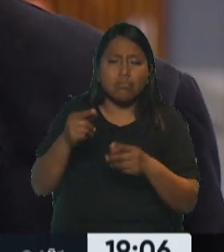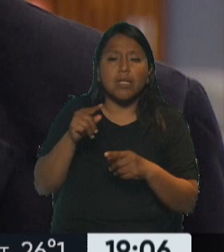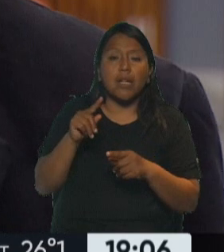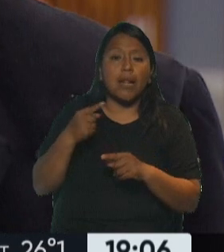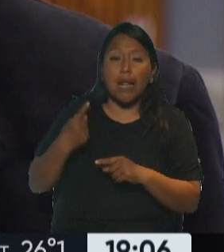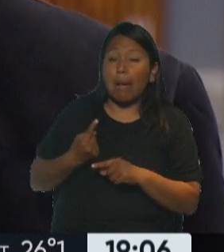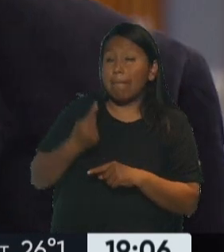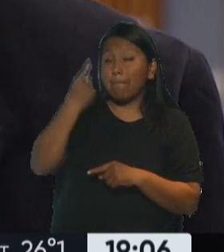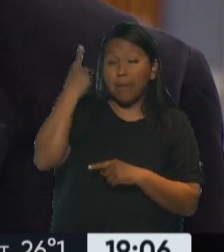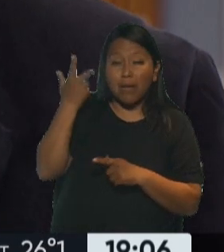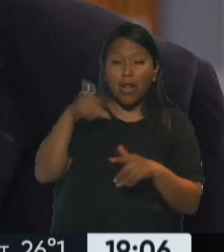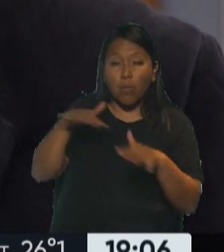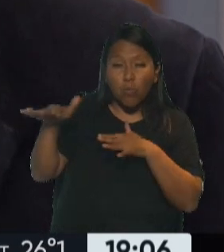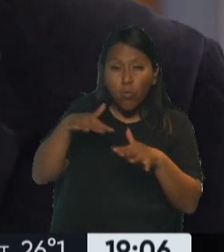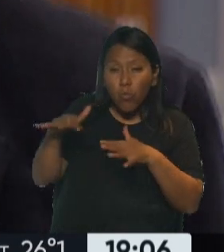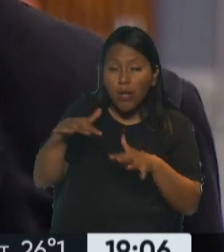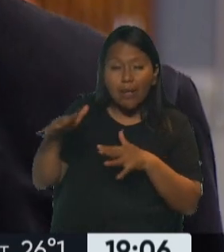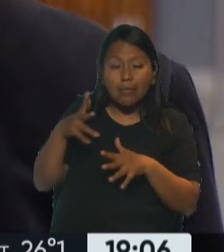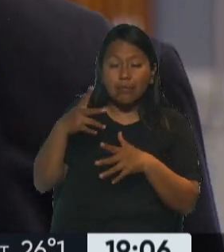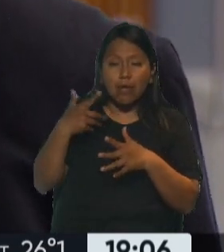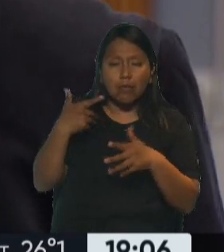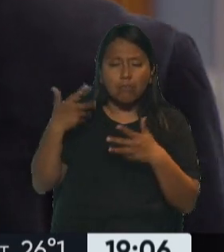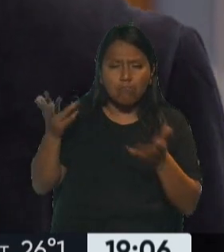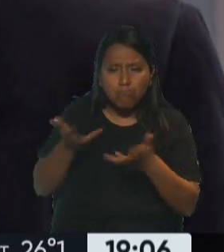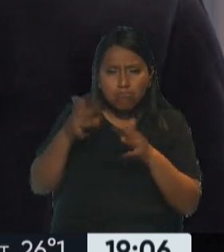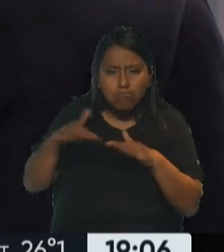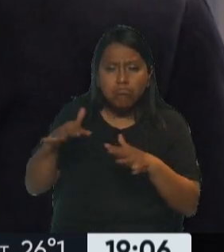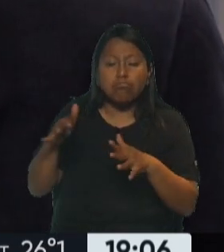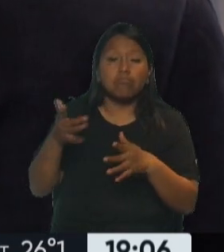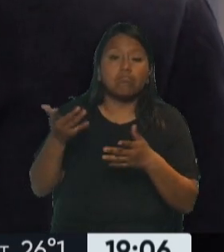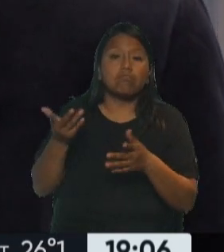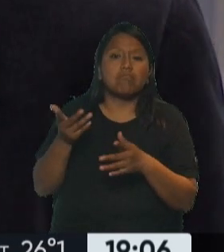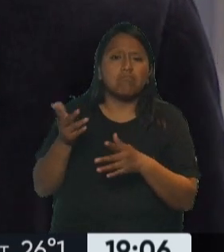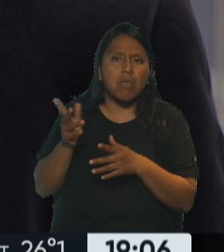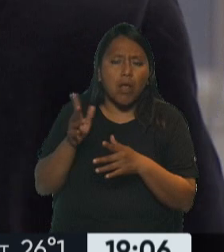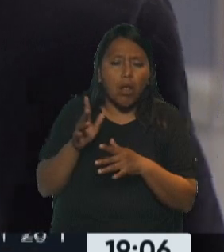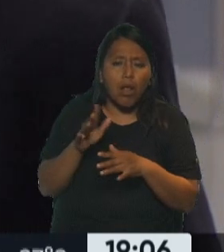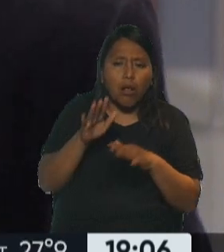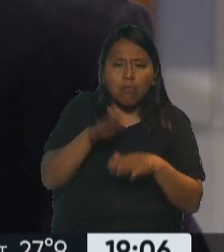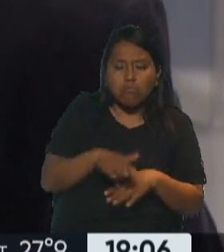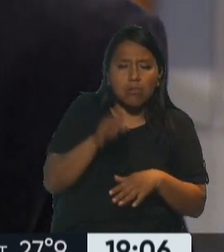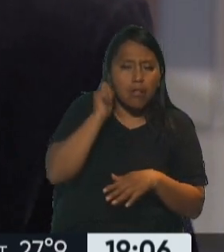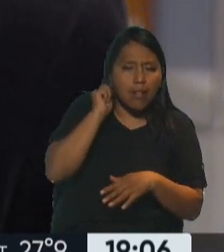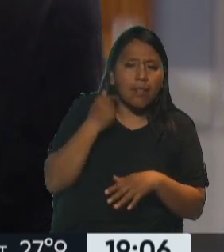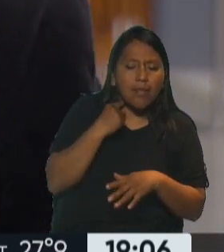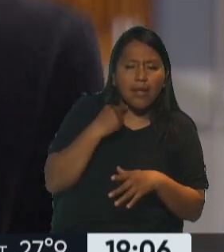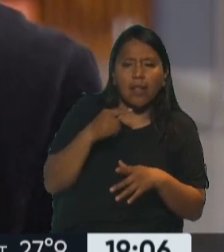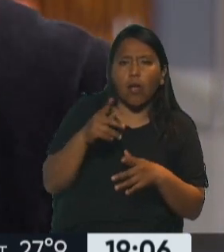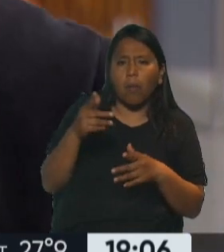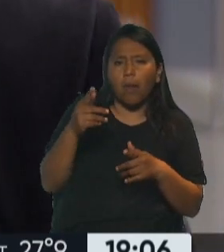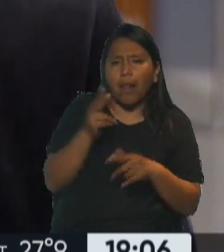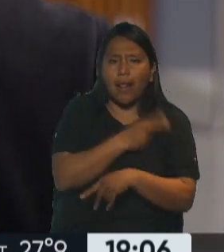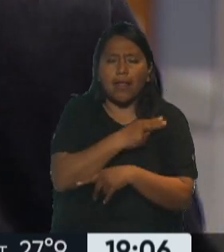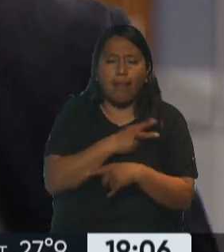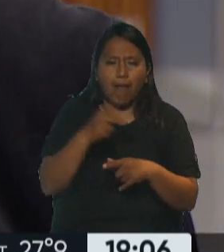rastreaba uno que era muy activo y que llamaba muchísimo a la acción, derivó hasta un chico de 13 años en Estonia como que era el jefe y el cerebro